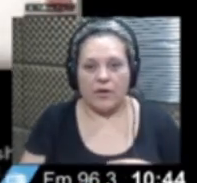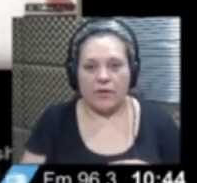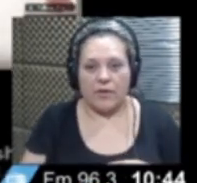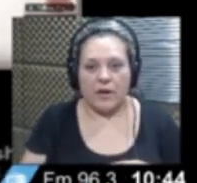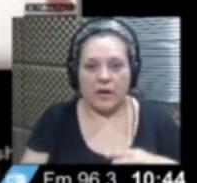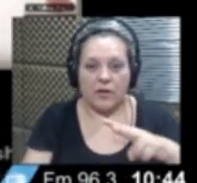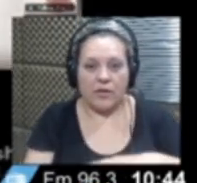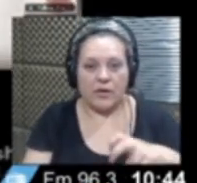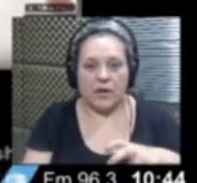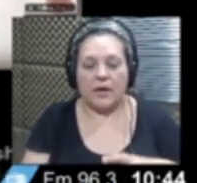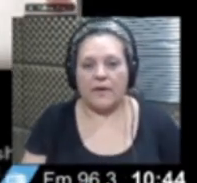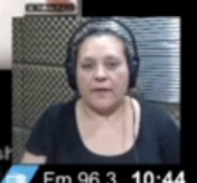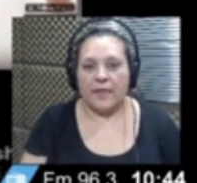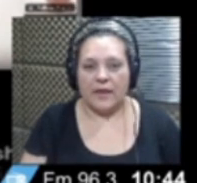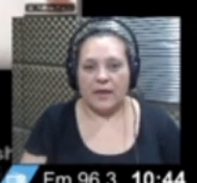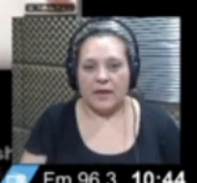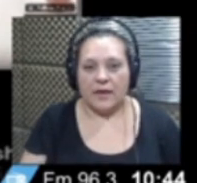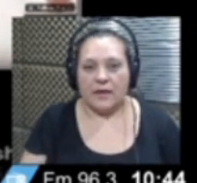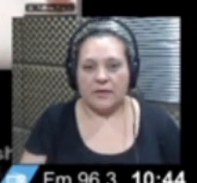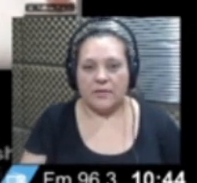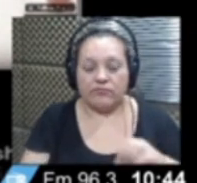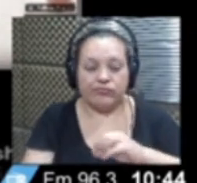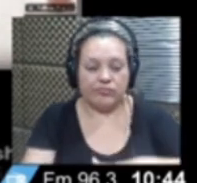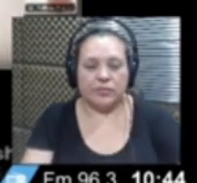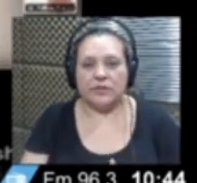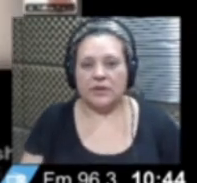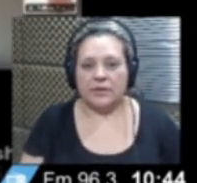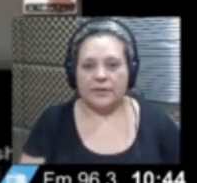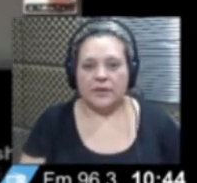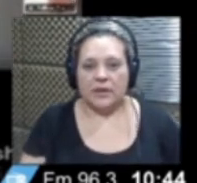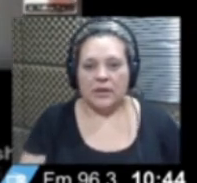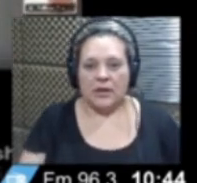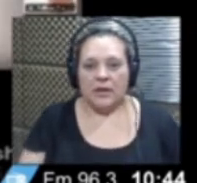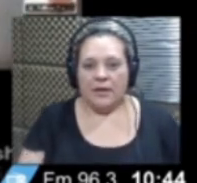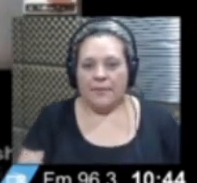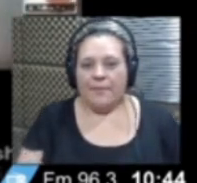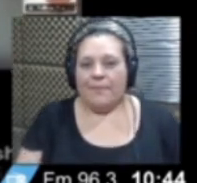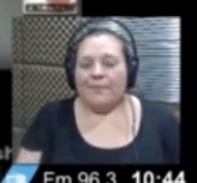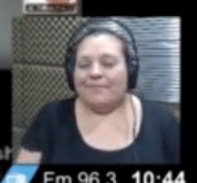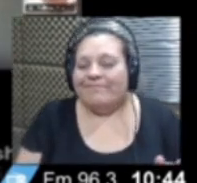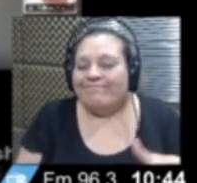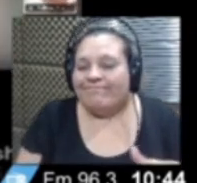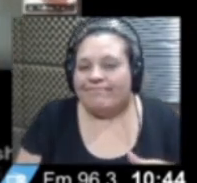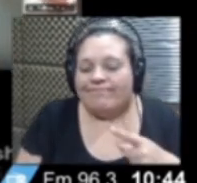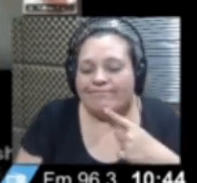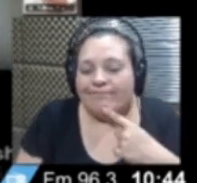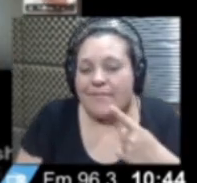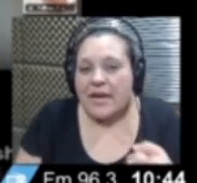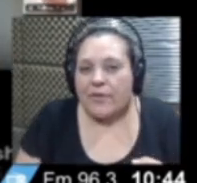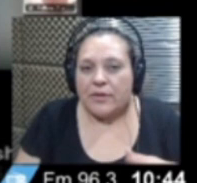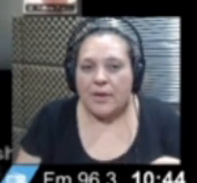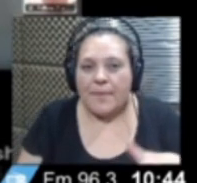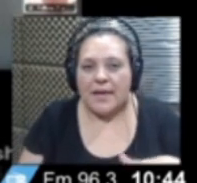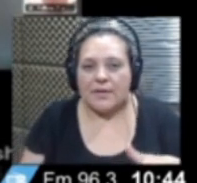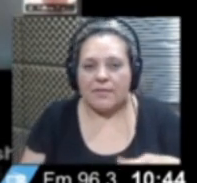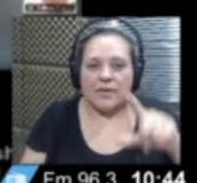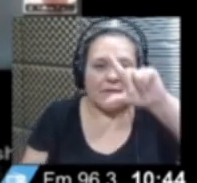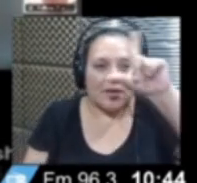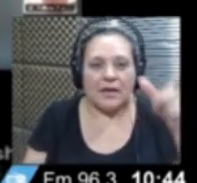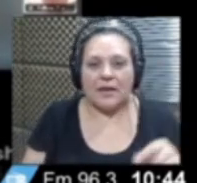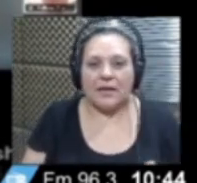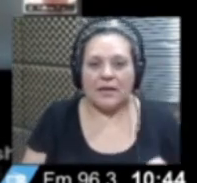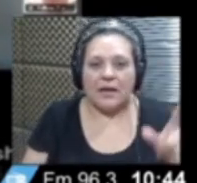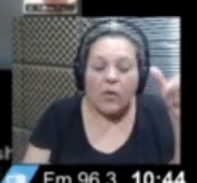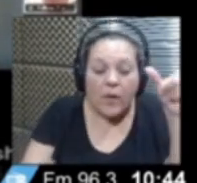norte argentino. ¿Cuántos son más o menos de tu comunidad acá? Y aquí en Argentina la comunidad